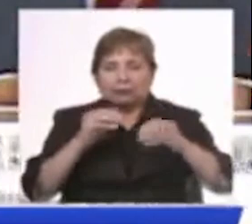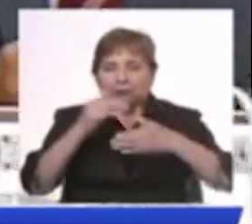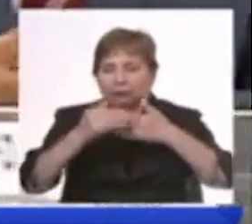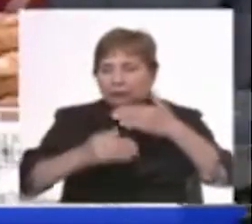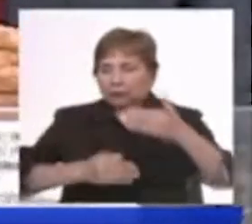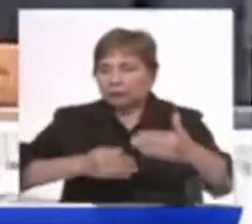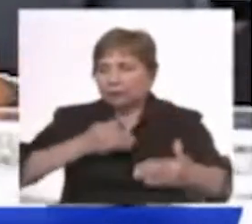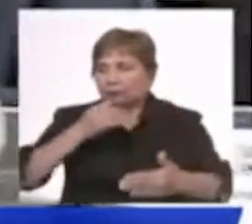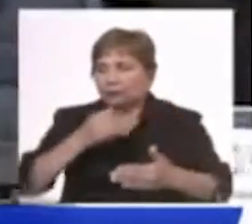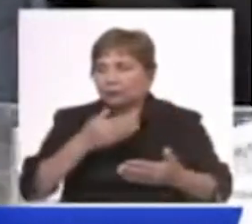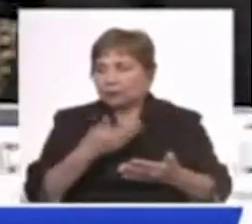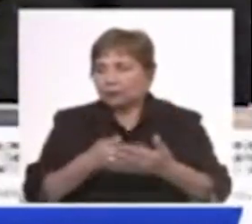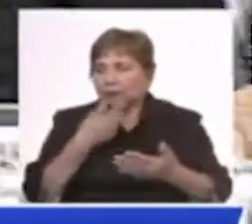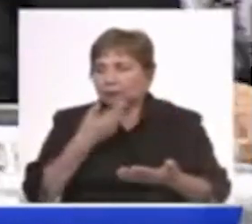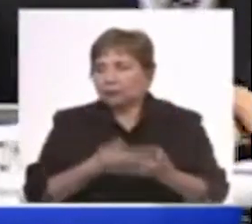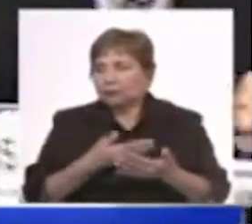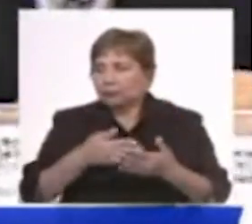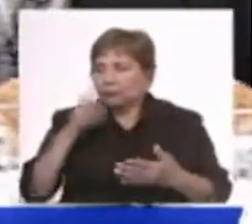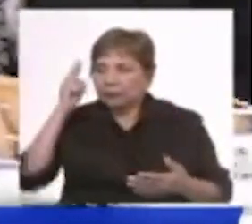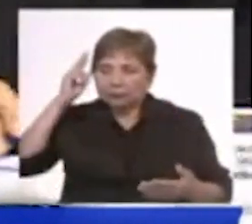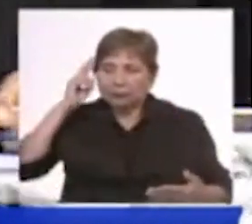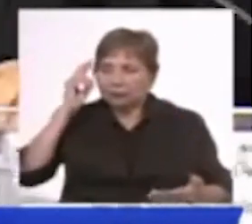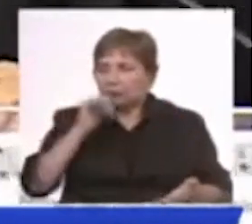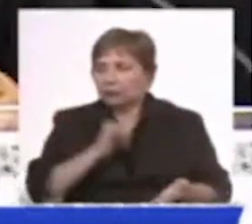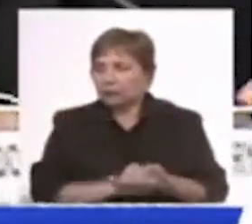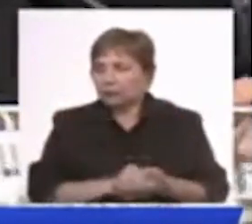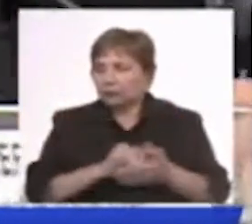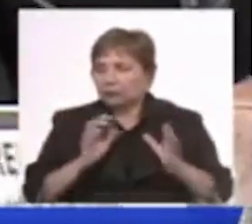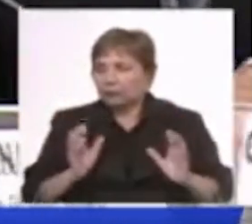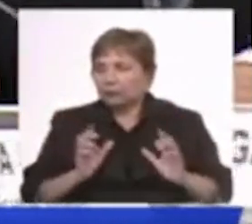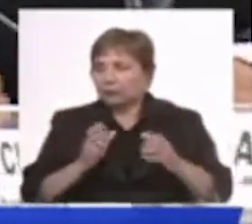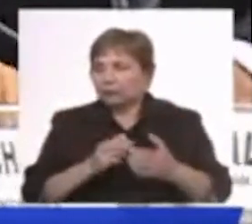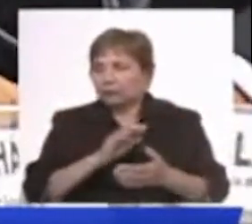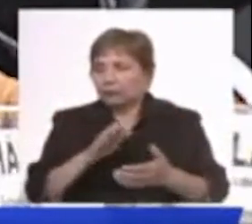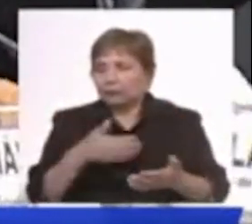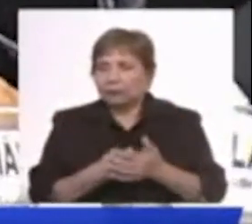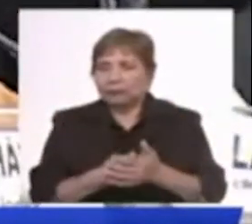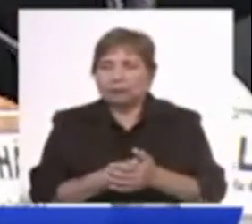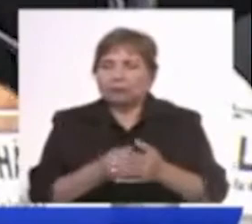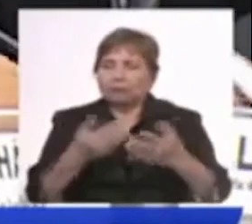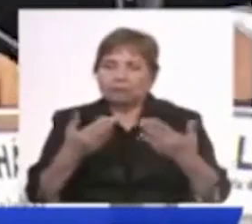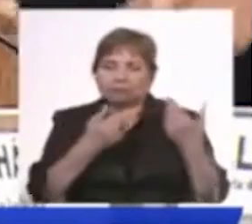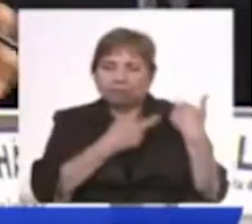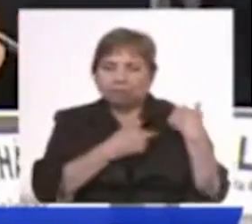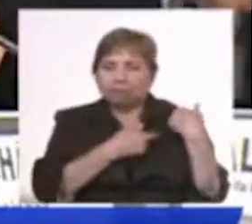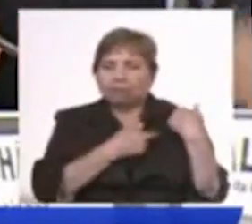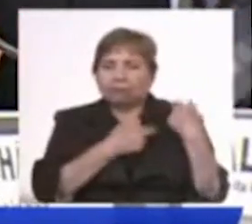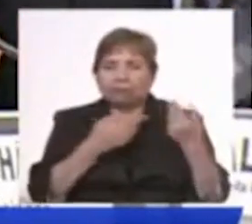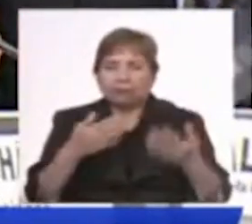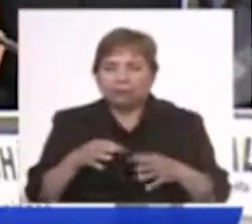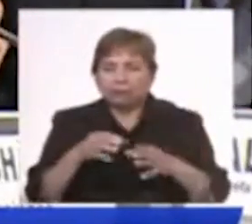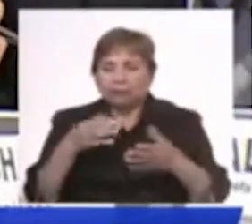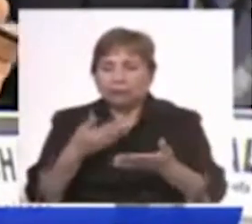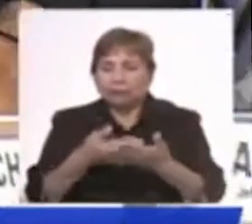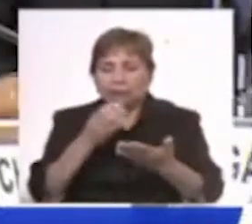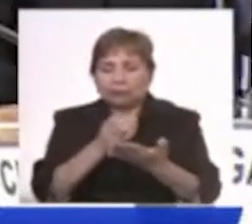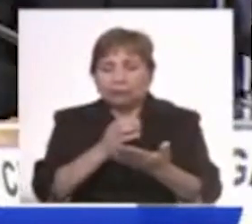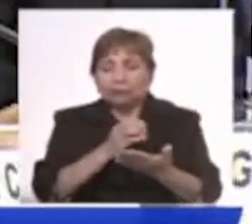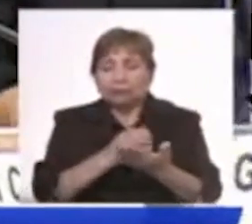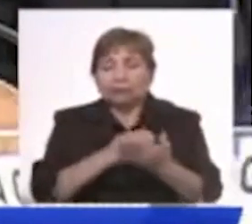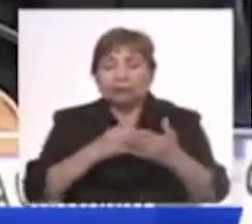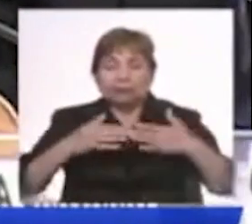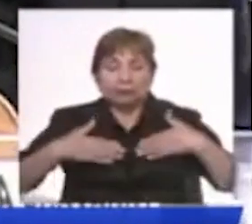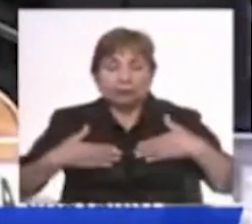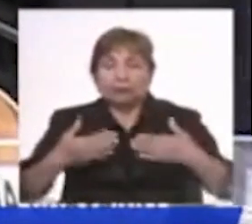alfombras. Resulta pues poco razonable que el Congreso, con todo un personal encargado de realizar contrataciones,